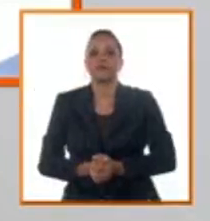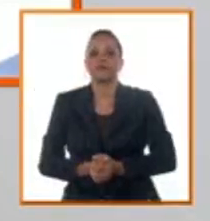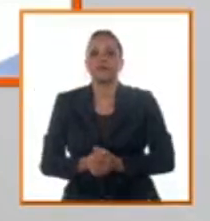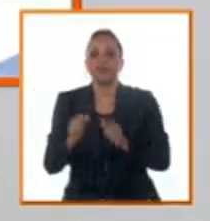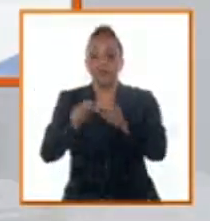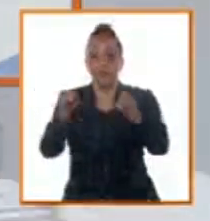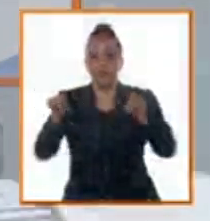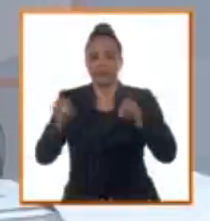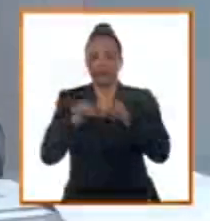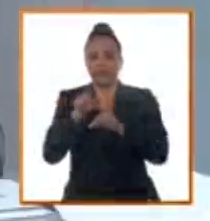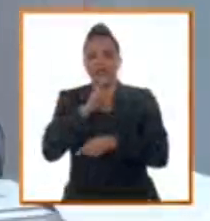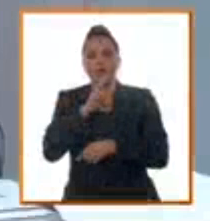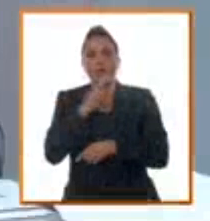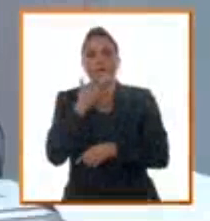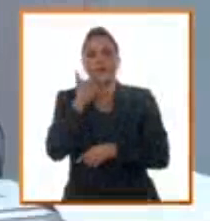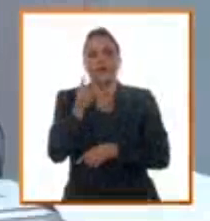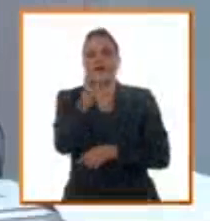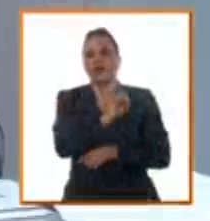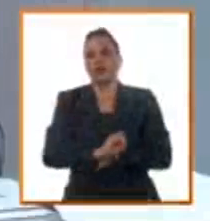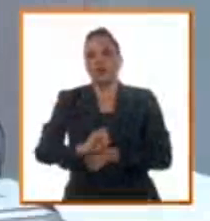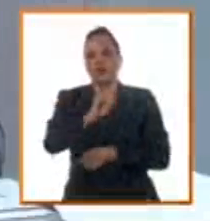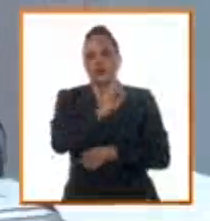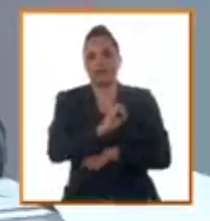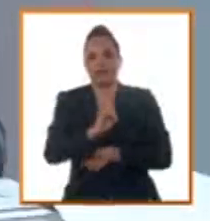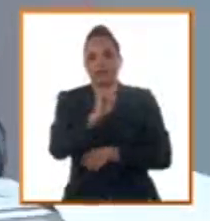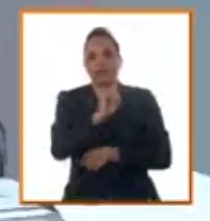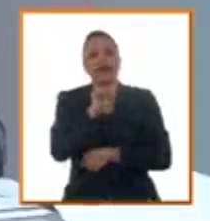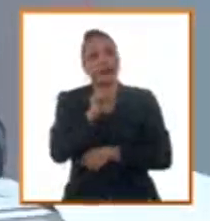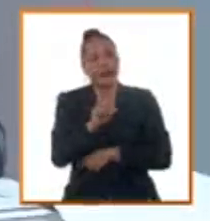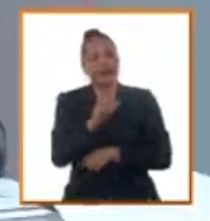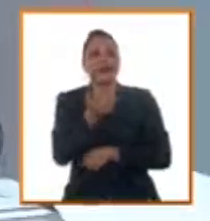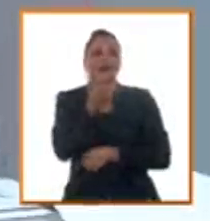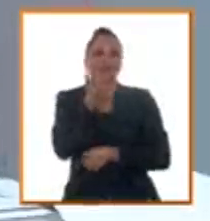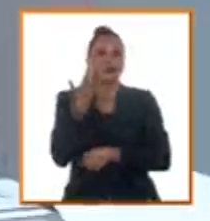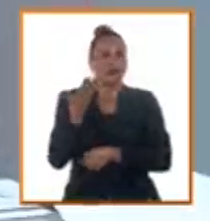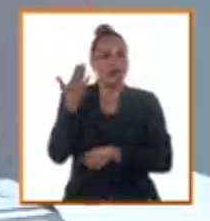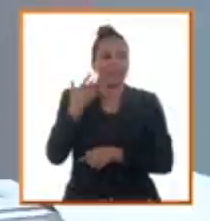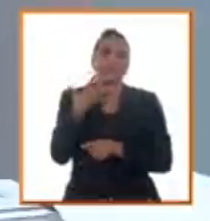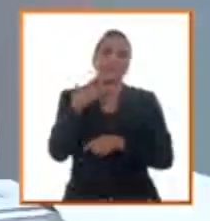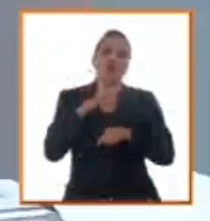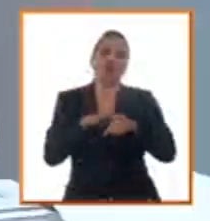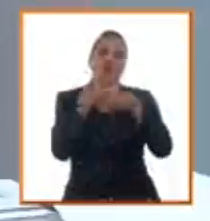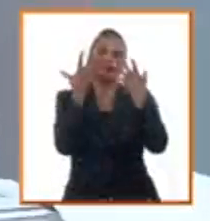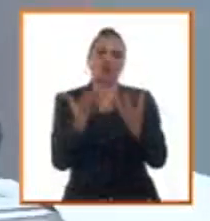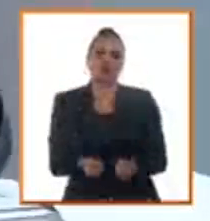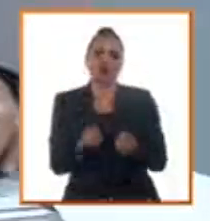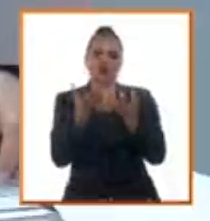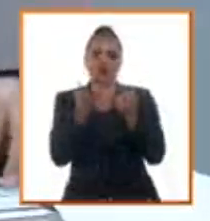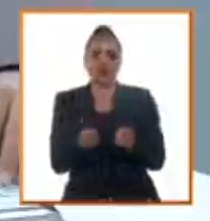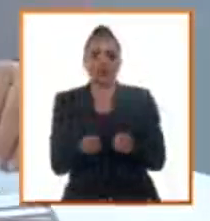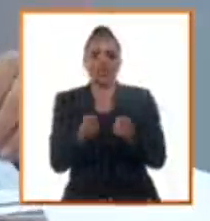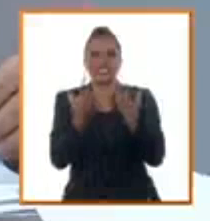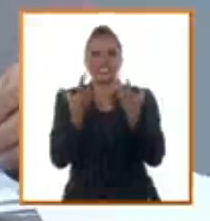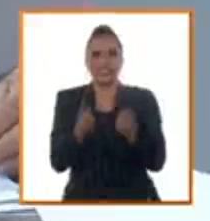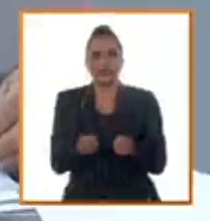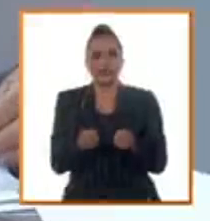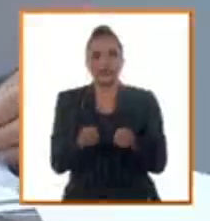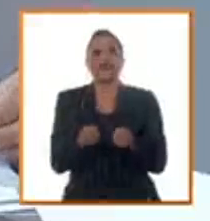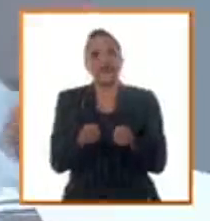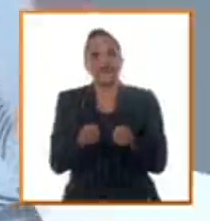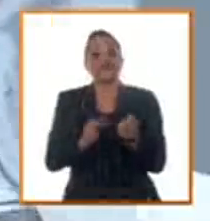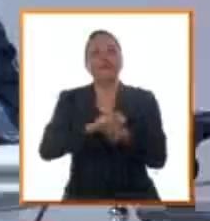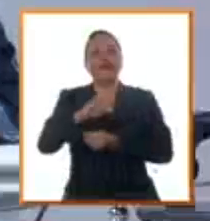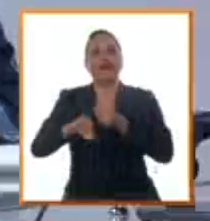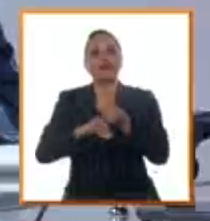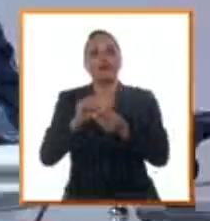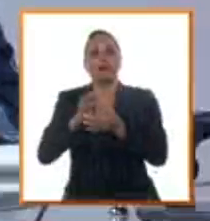región oriental, que precisamente era la región que mayores afectaciones por sequía venía padeciendo en los últimos Un misterio, en Guantánamo